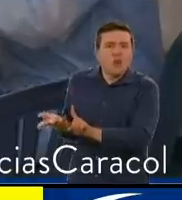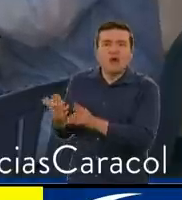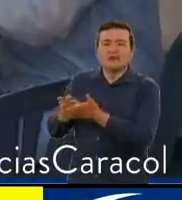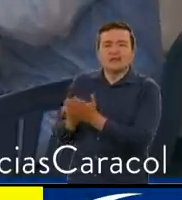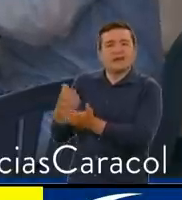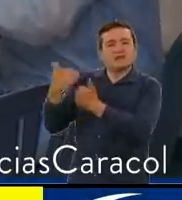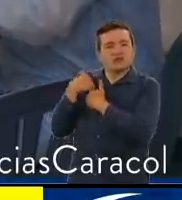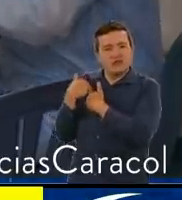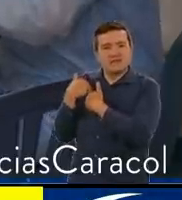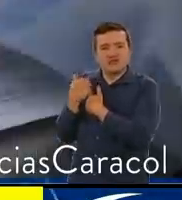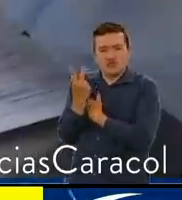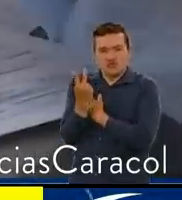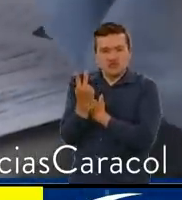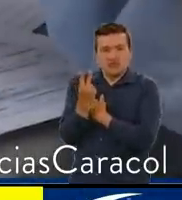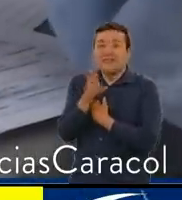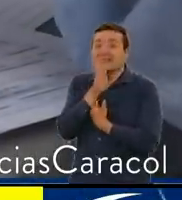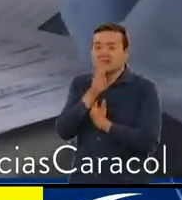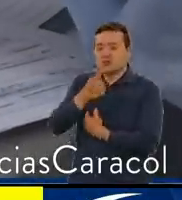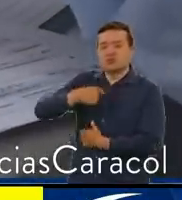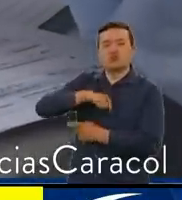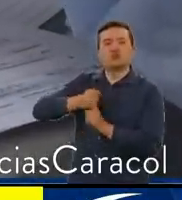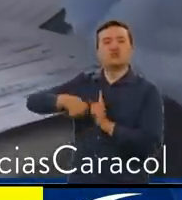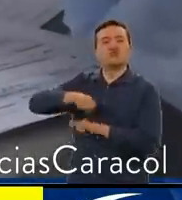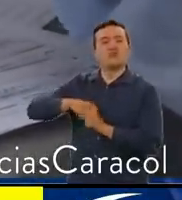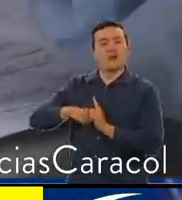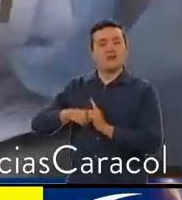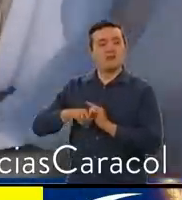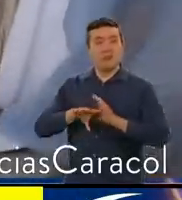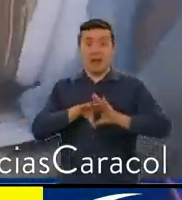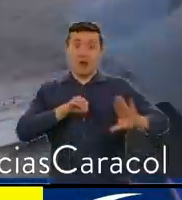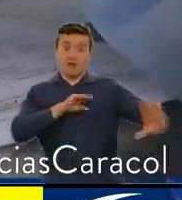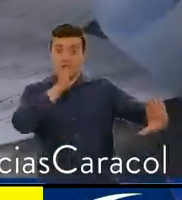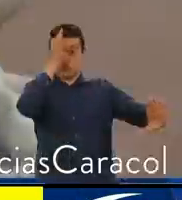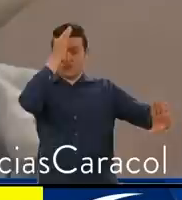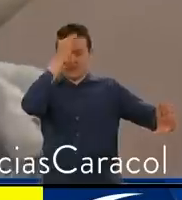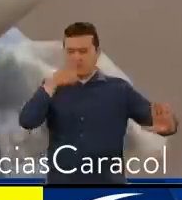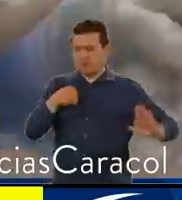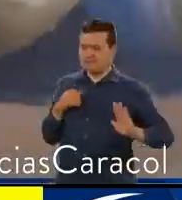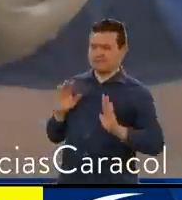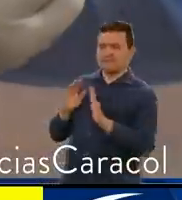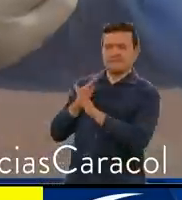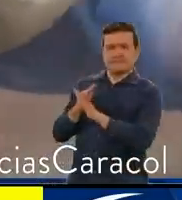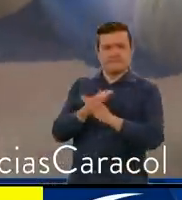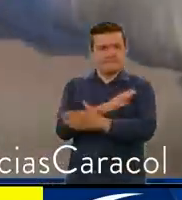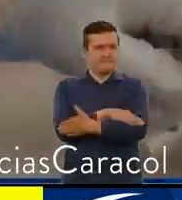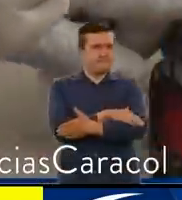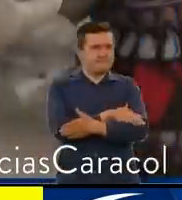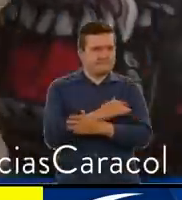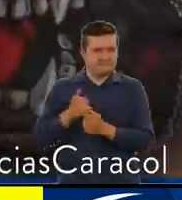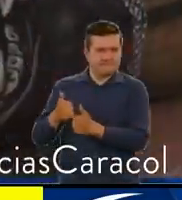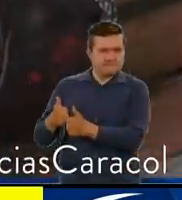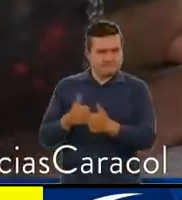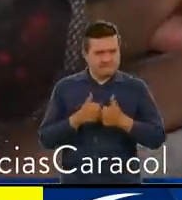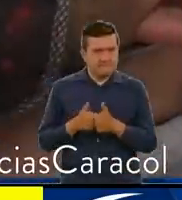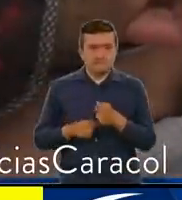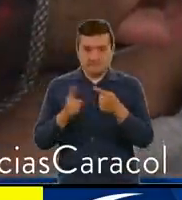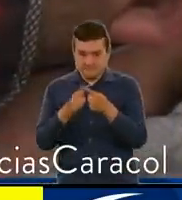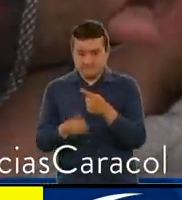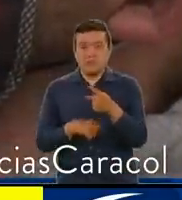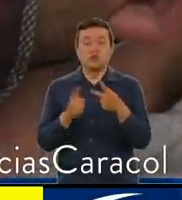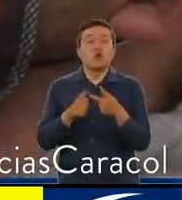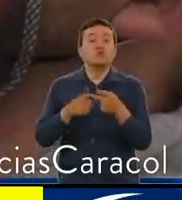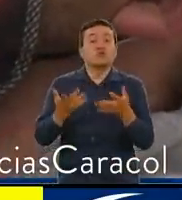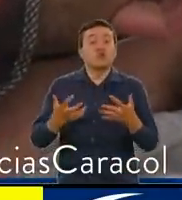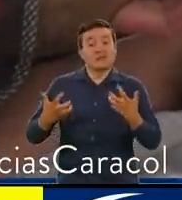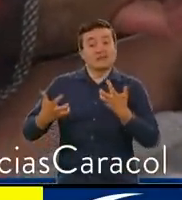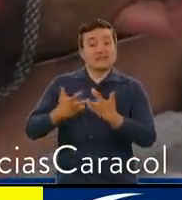como sociedad tenemos que ser muy juiciosos con las medidas de contagio. Dos, el sistema de salud